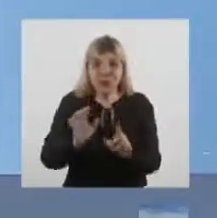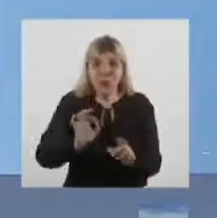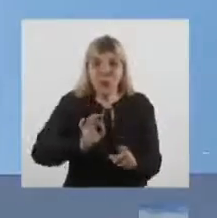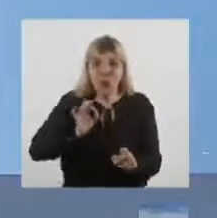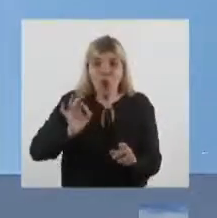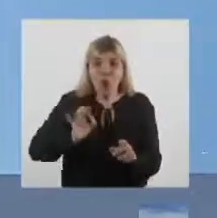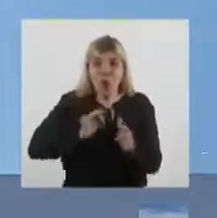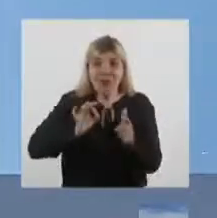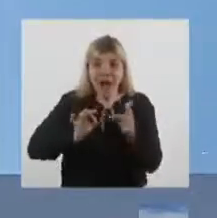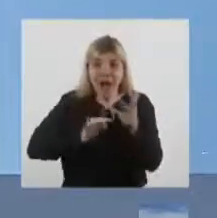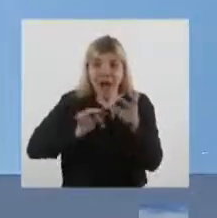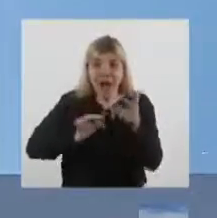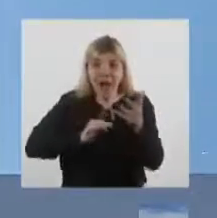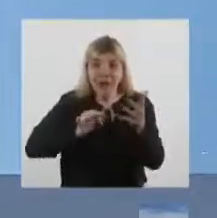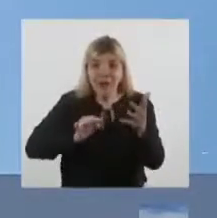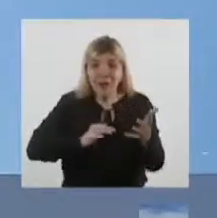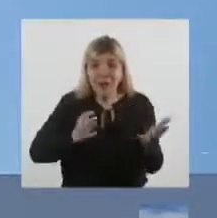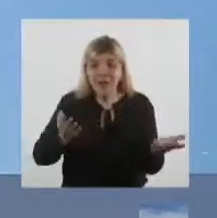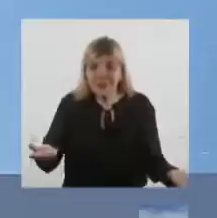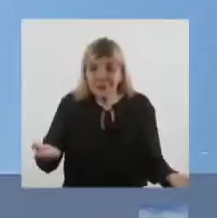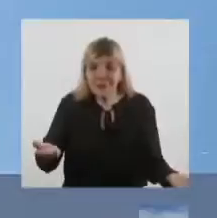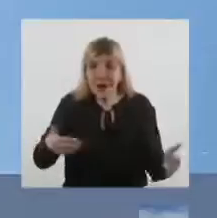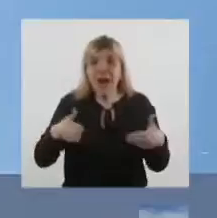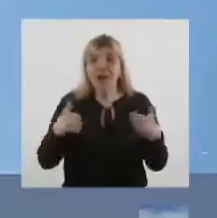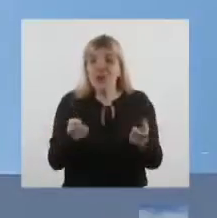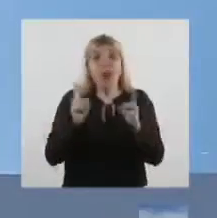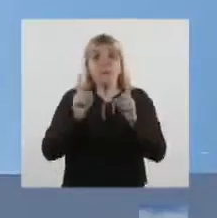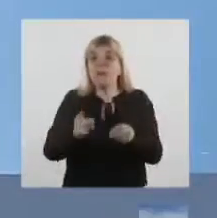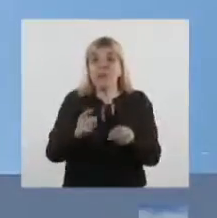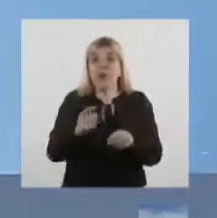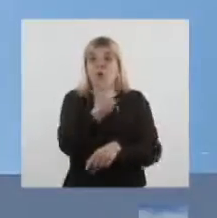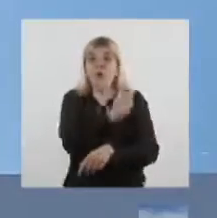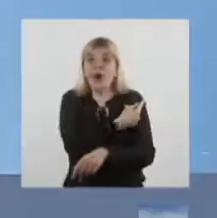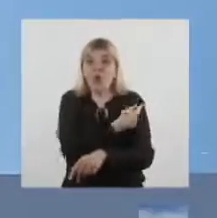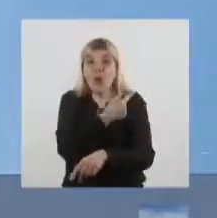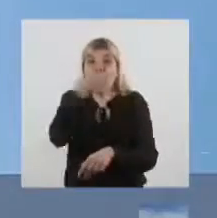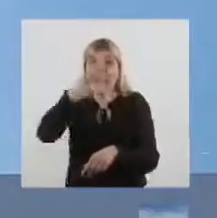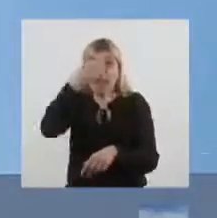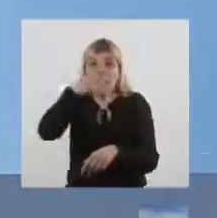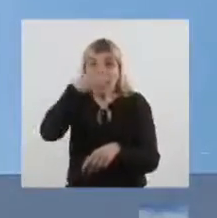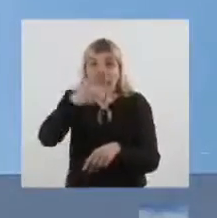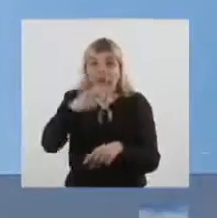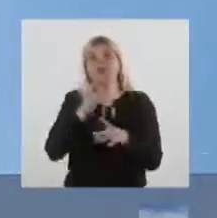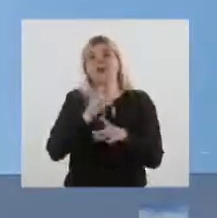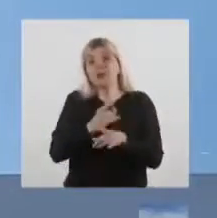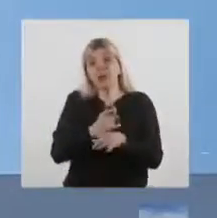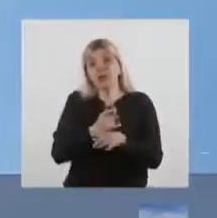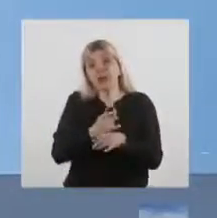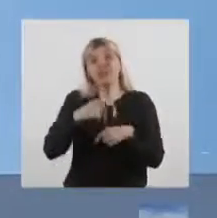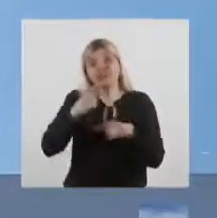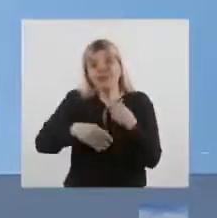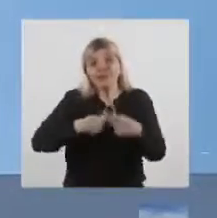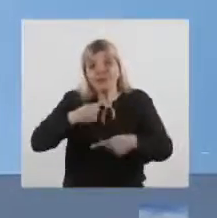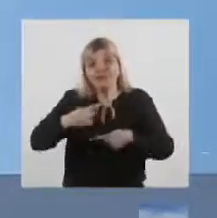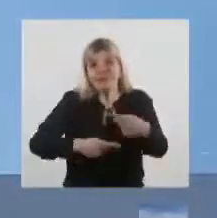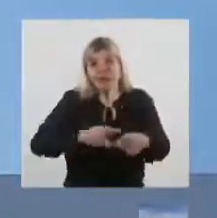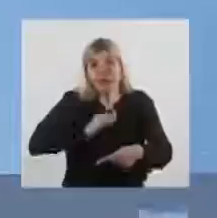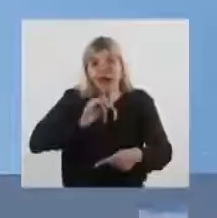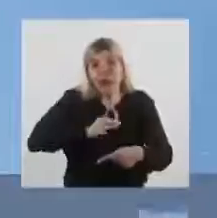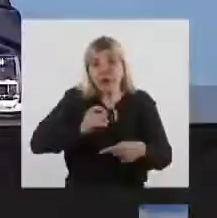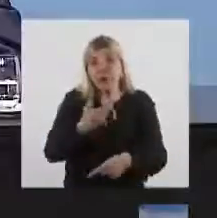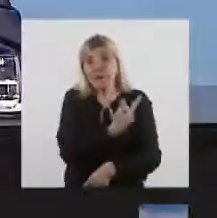parecido a lo que se vive con la vacuna de la gripe que anualmente hay que darse la dosis para poder